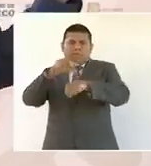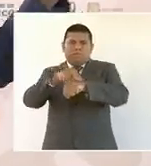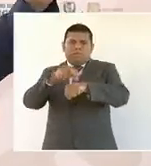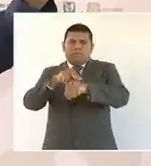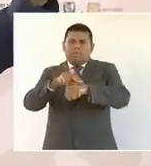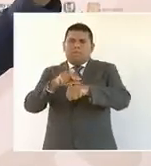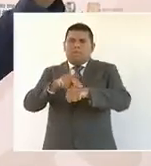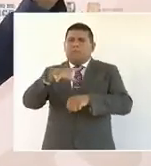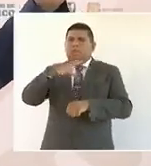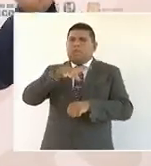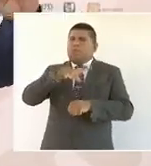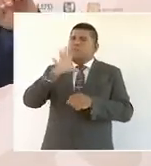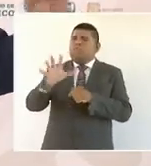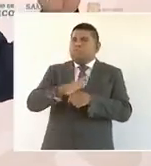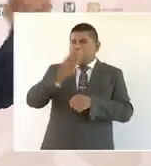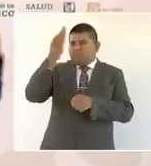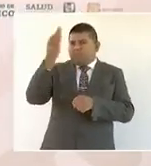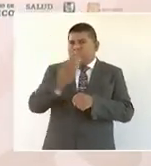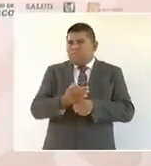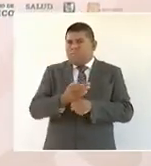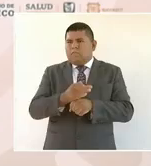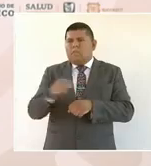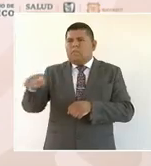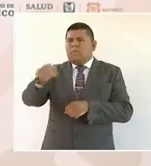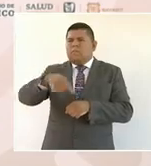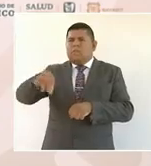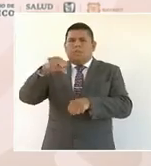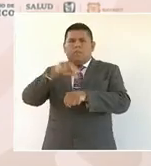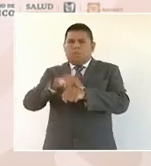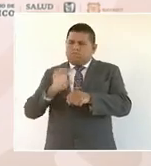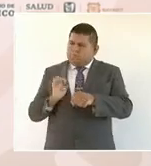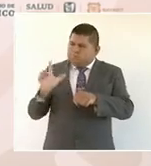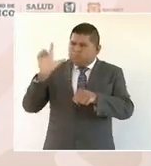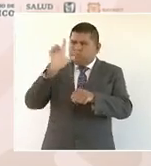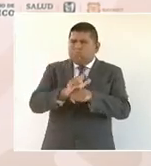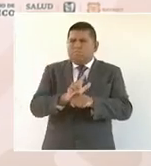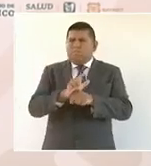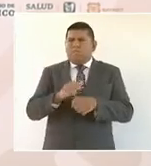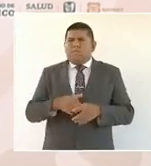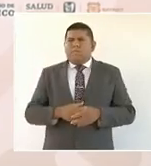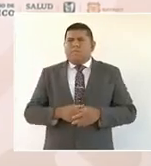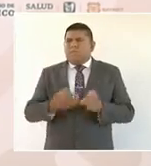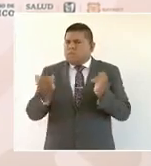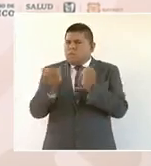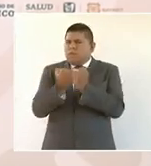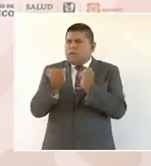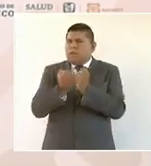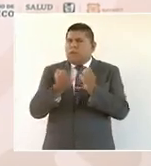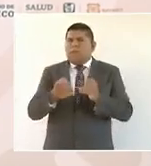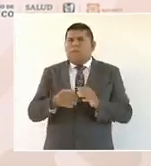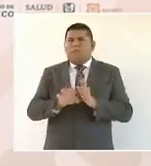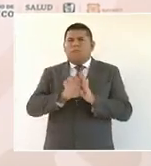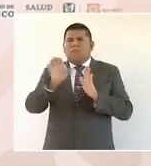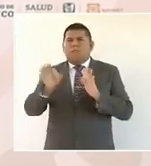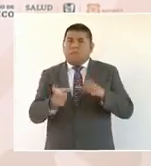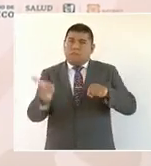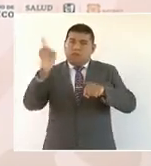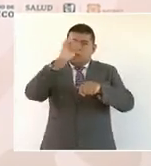los médicos y todos los especialistas, y no solo el turno